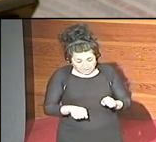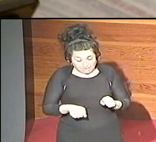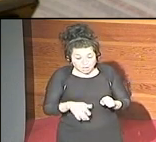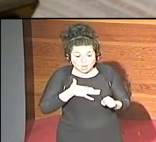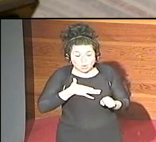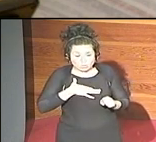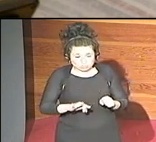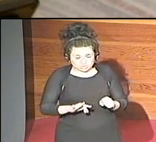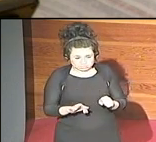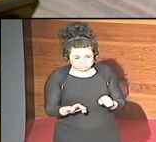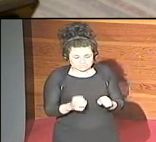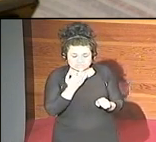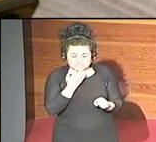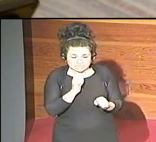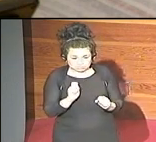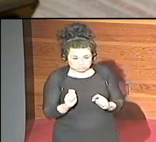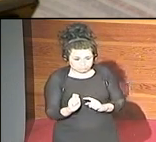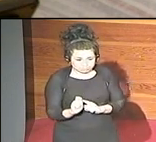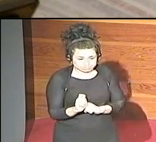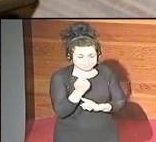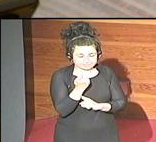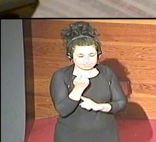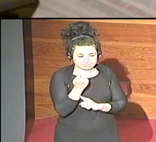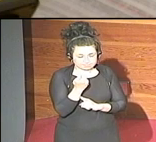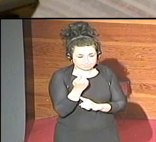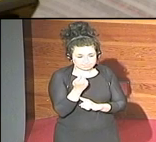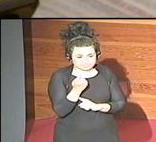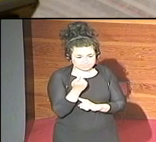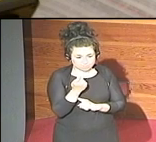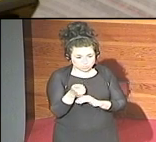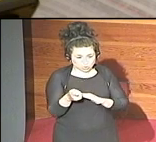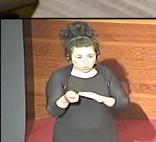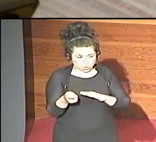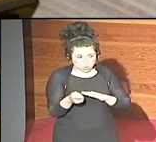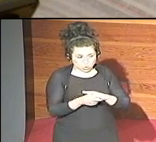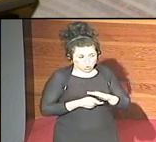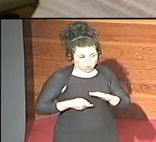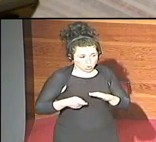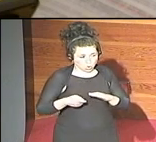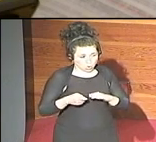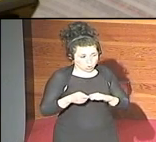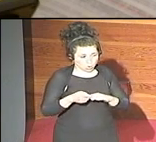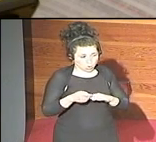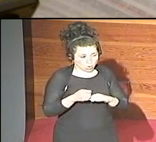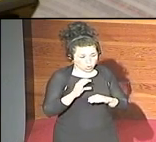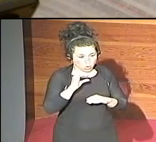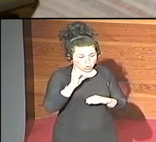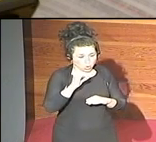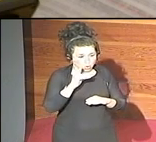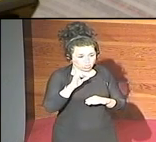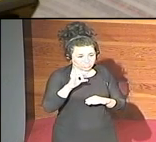si consiguieran ocupar, tomar Odessa, podrían